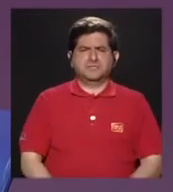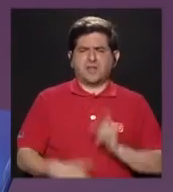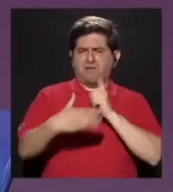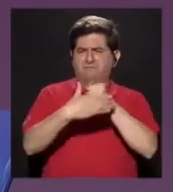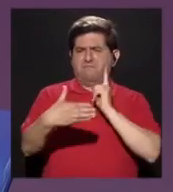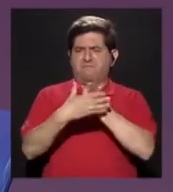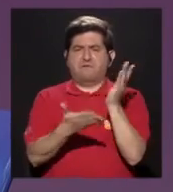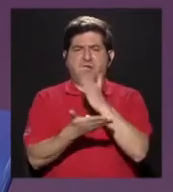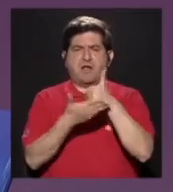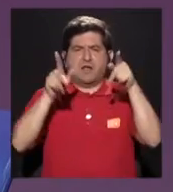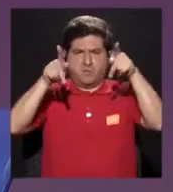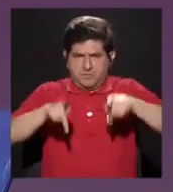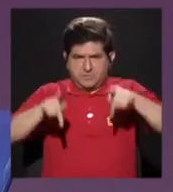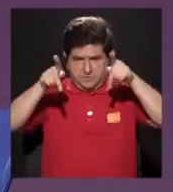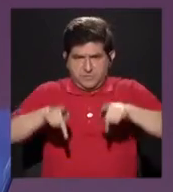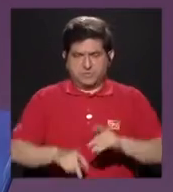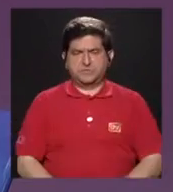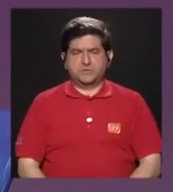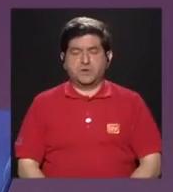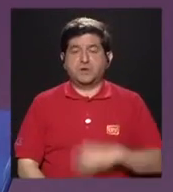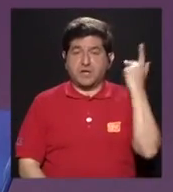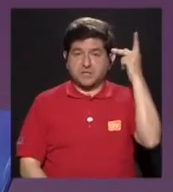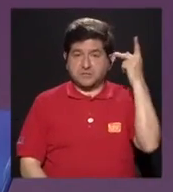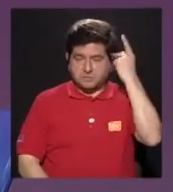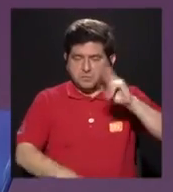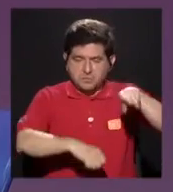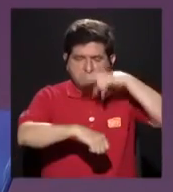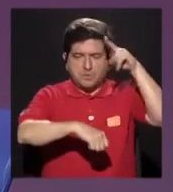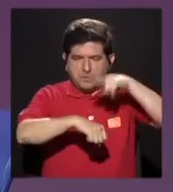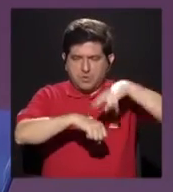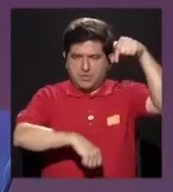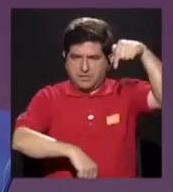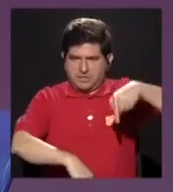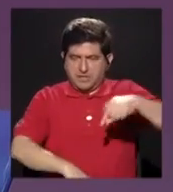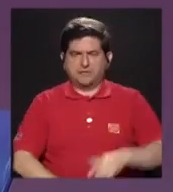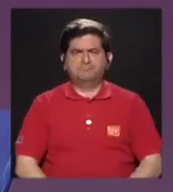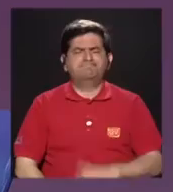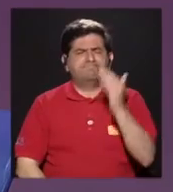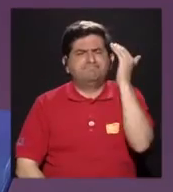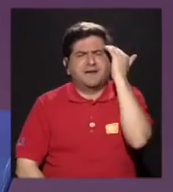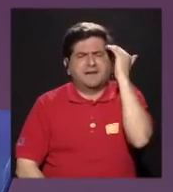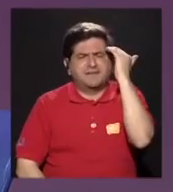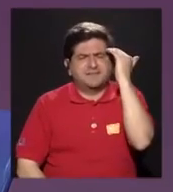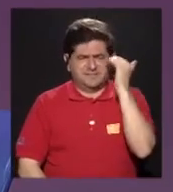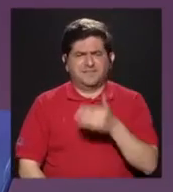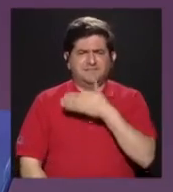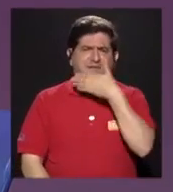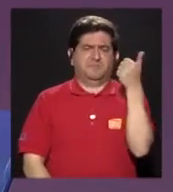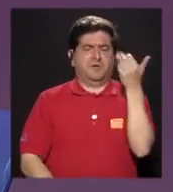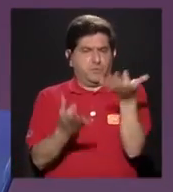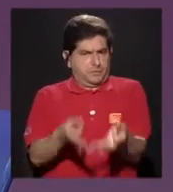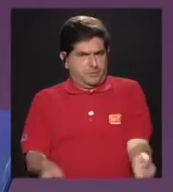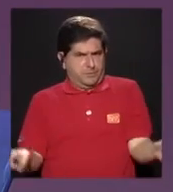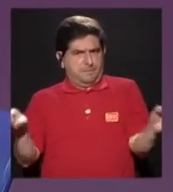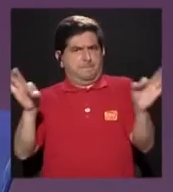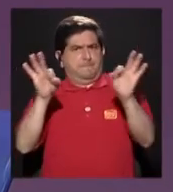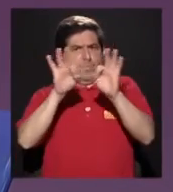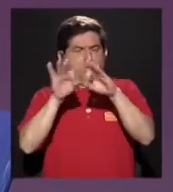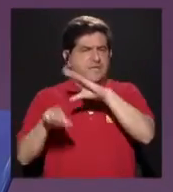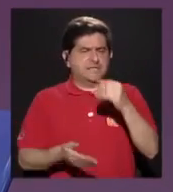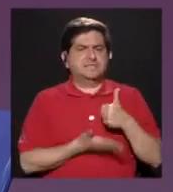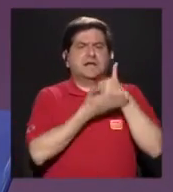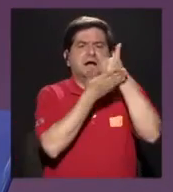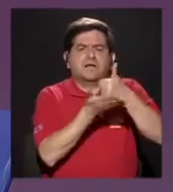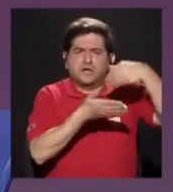de algunos personajes de la política nacional y para conocer mejor sobre la importancia y la contribución